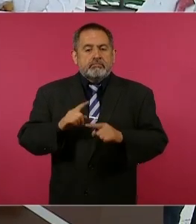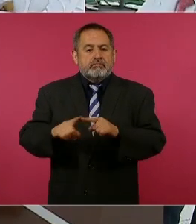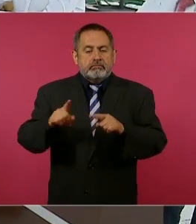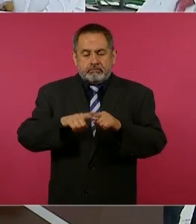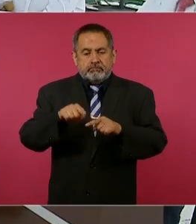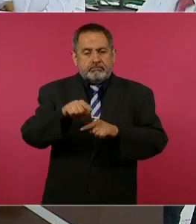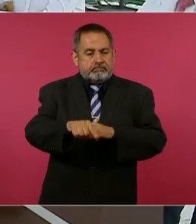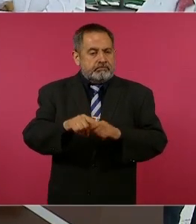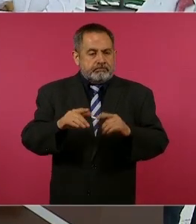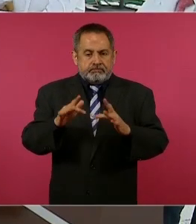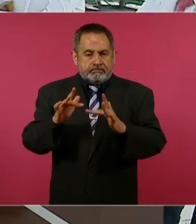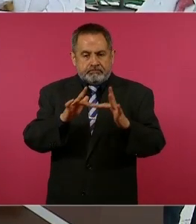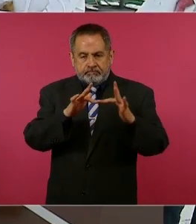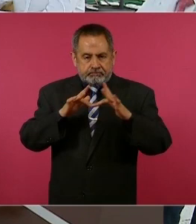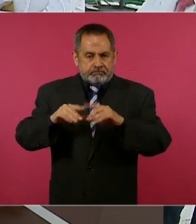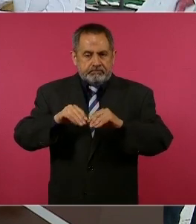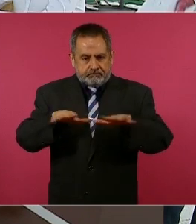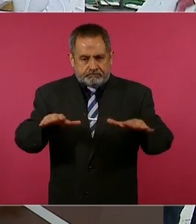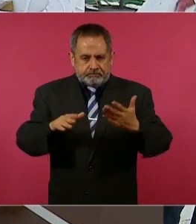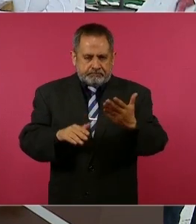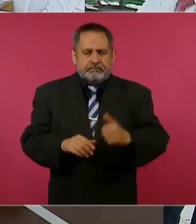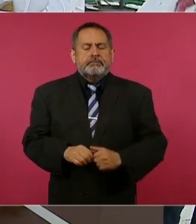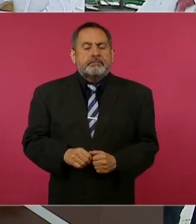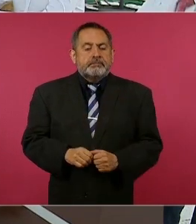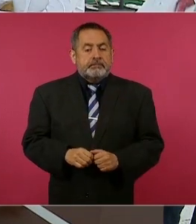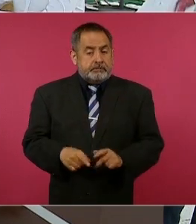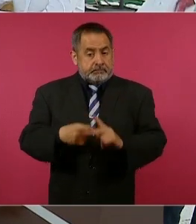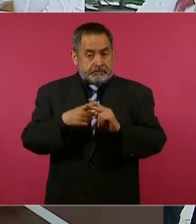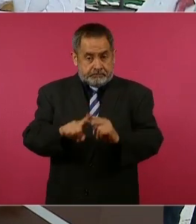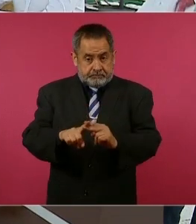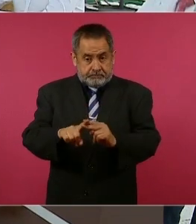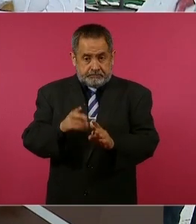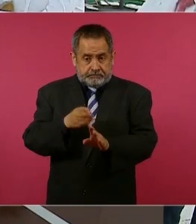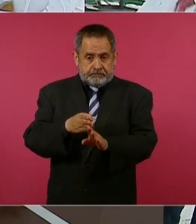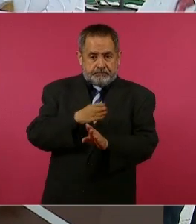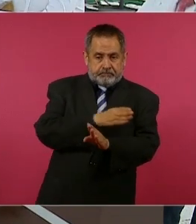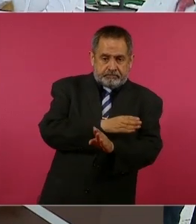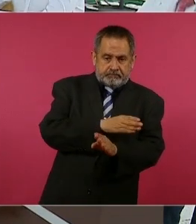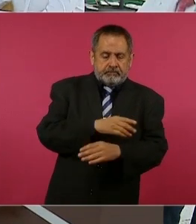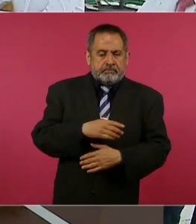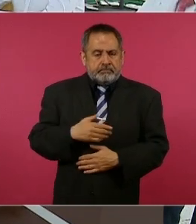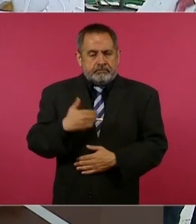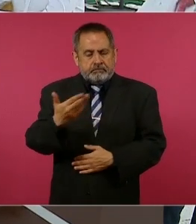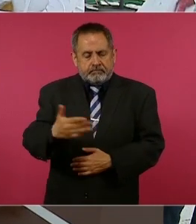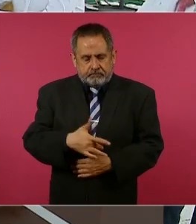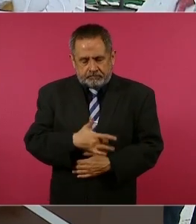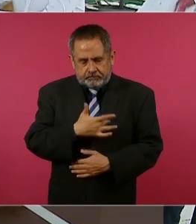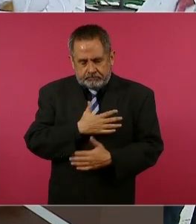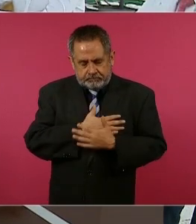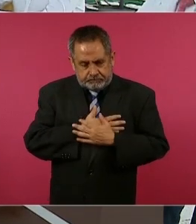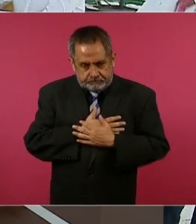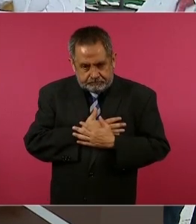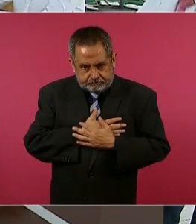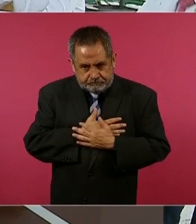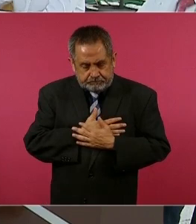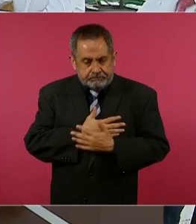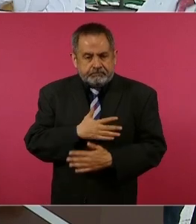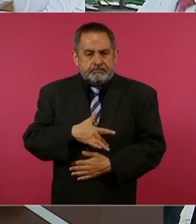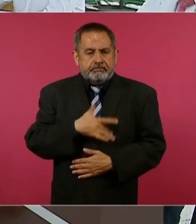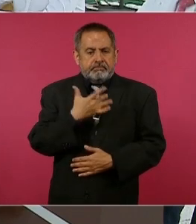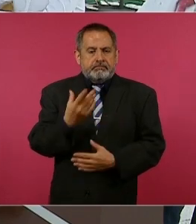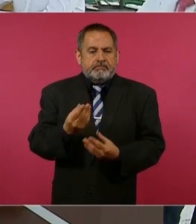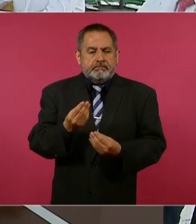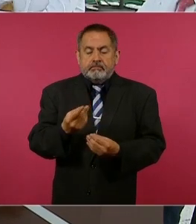de comunicación. Antes de iniciar, quiero enviar mis más sentidas condolencias ante la